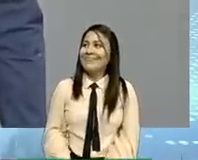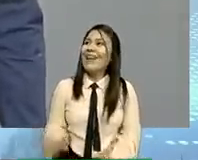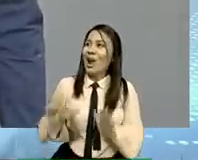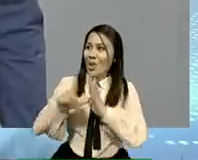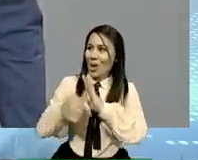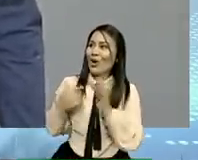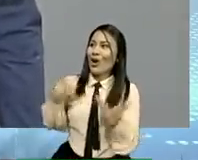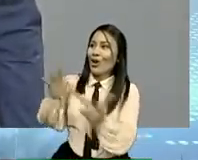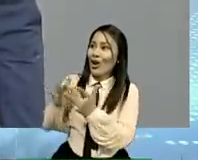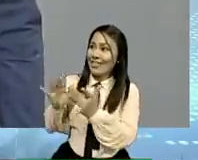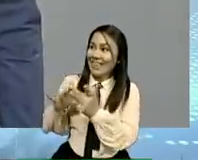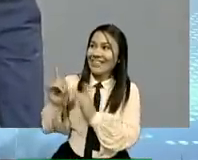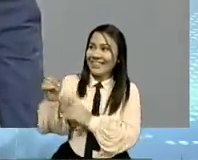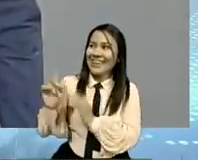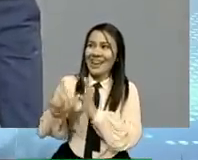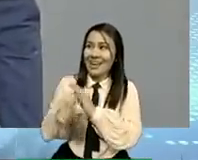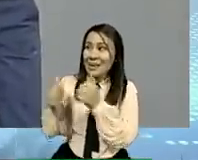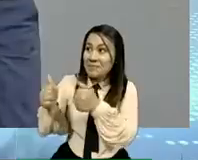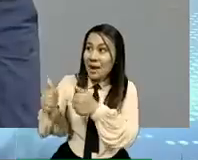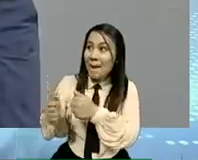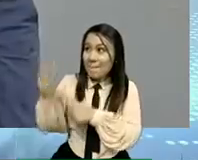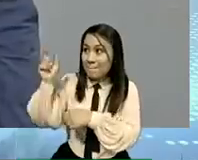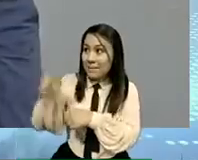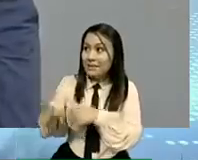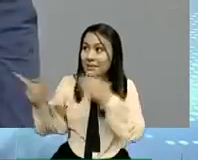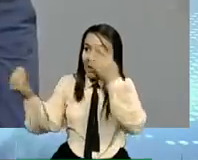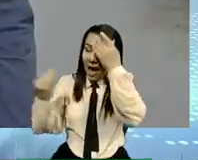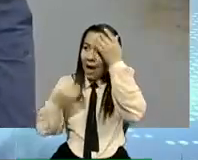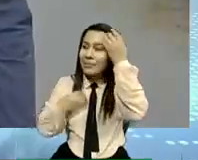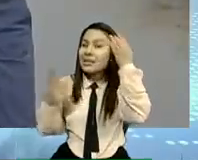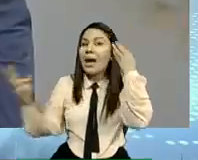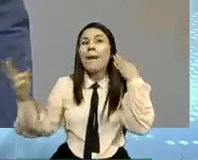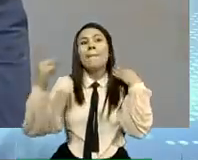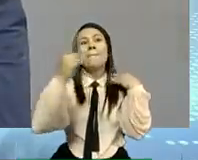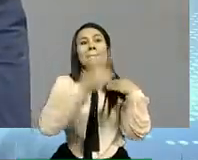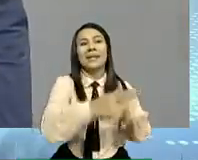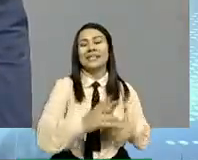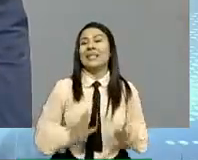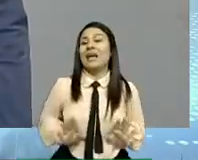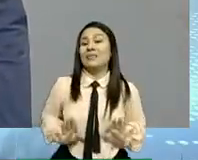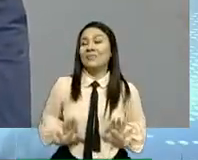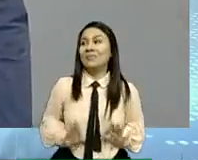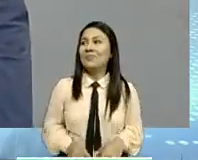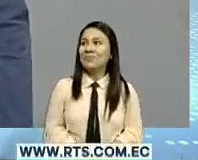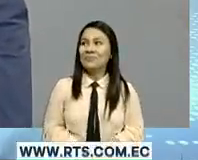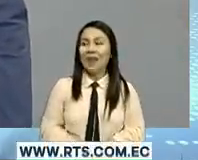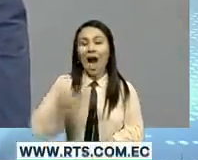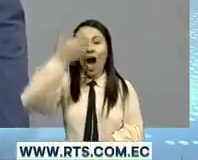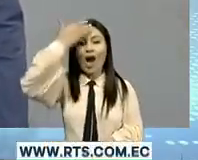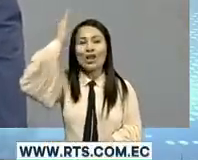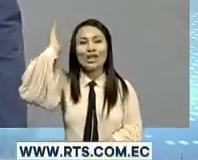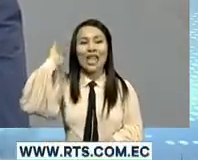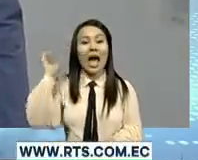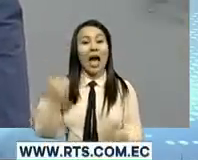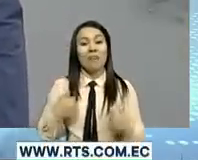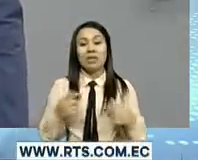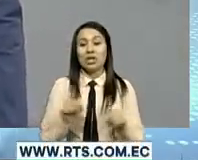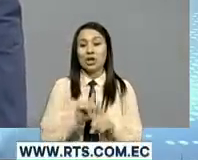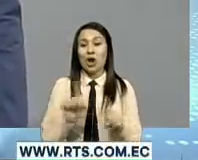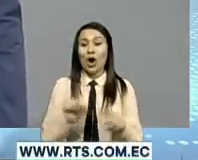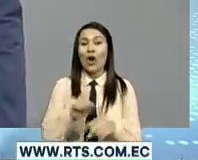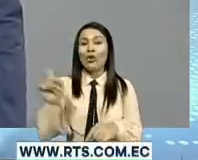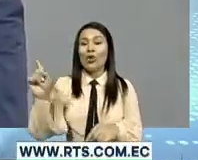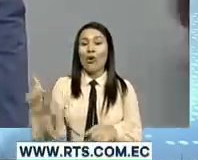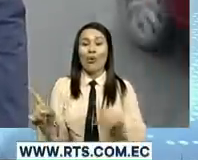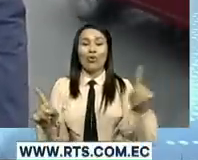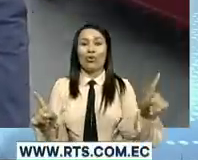conversar con usted más adelante y espero que se encuentren en persona para que usted le pueda prestar el paraguas al señor Arévalo. Bueno, el problema... ¿Cómo no? Claro que sí.